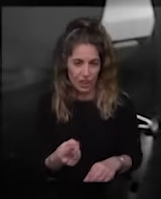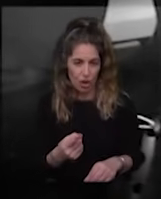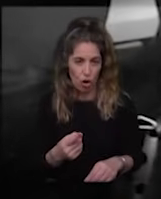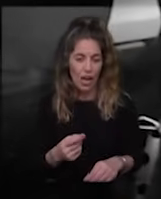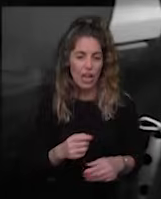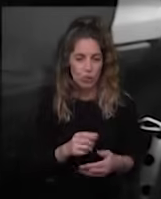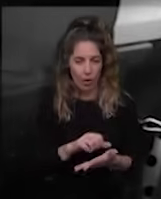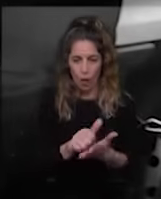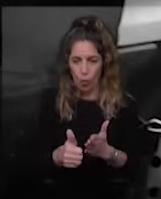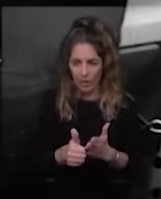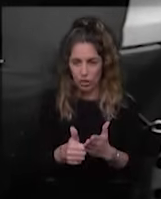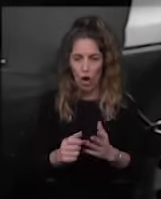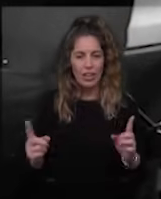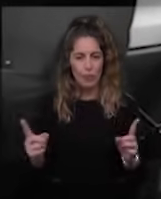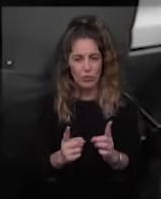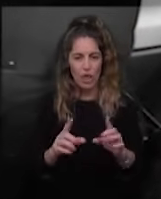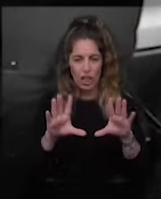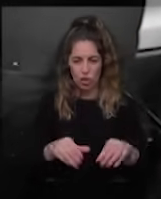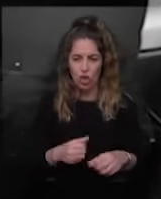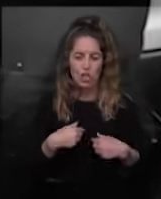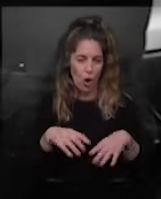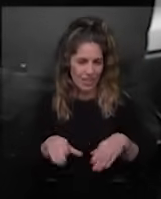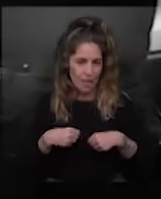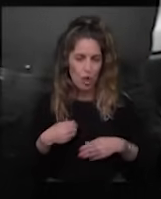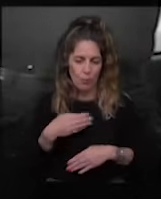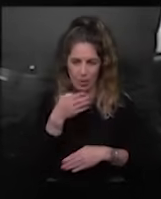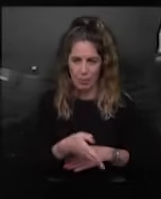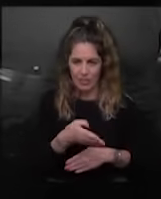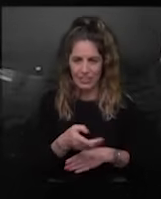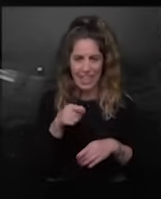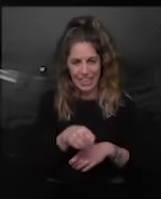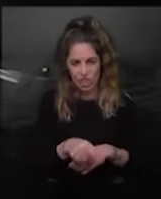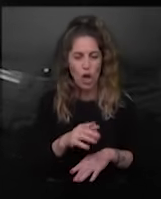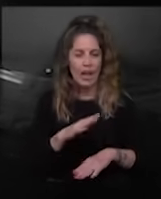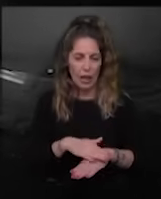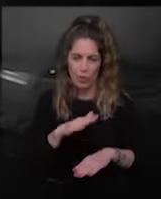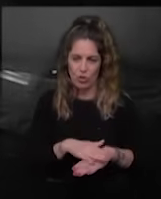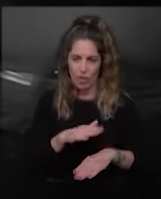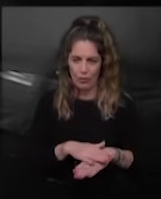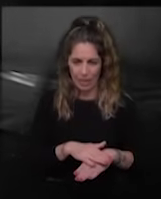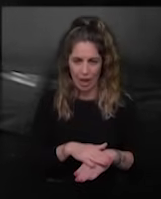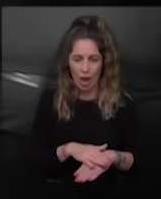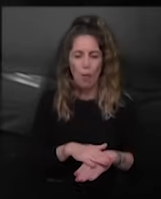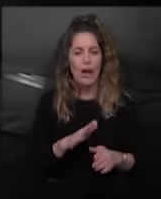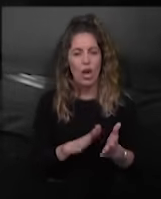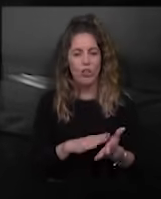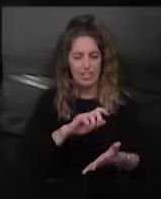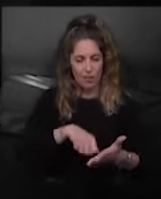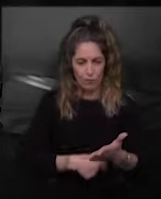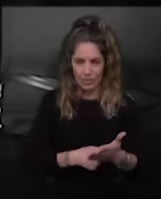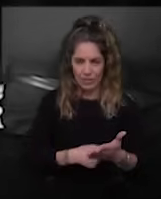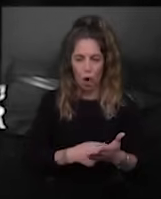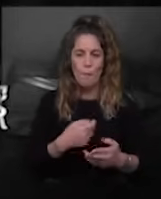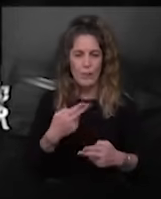recuento de los hechos y Admito mi participación en los mismos y la responsabilidad consiguiente para constancia lo cual firmo Nelson